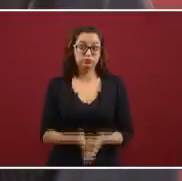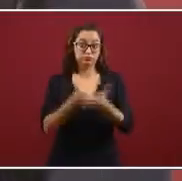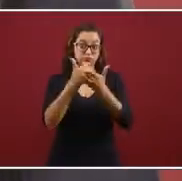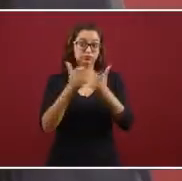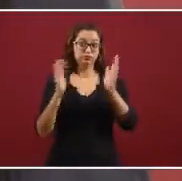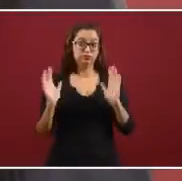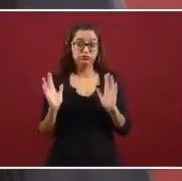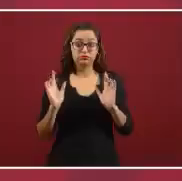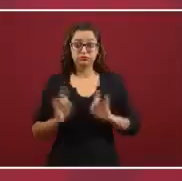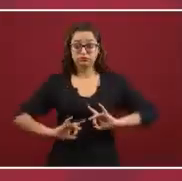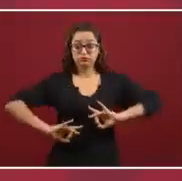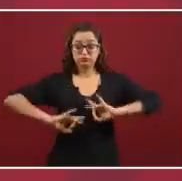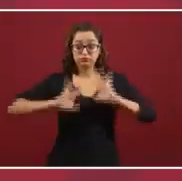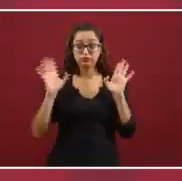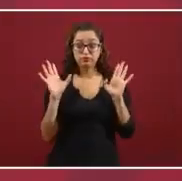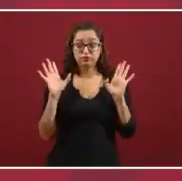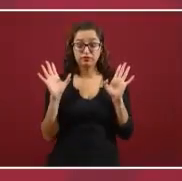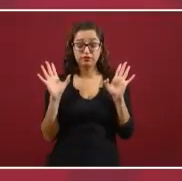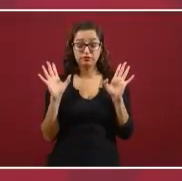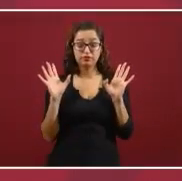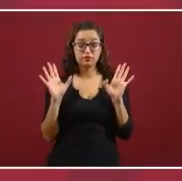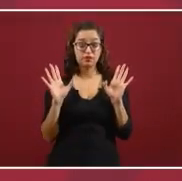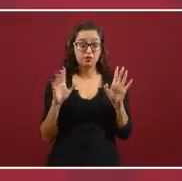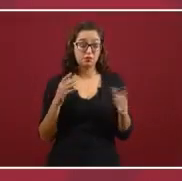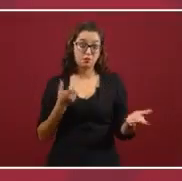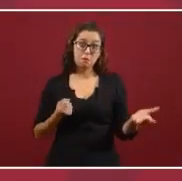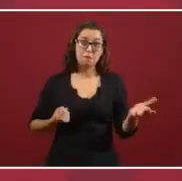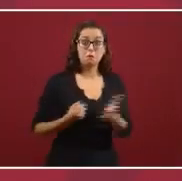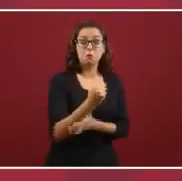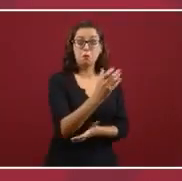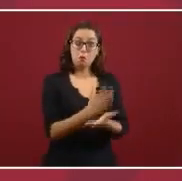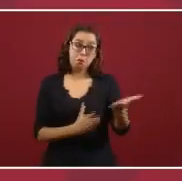una situación más grave.